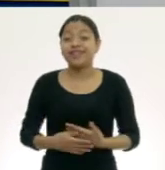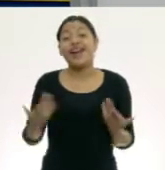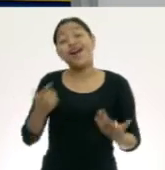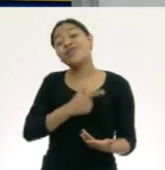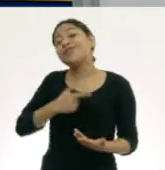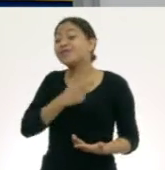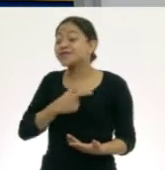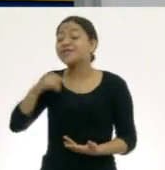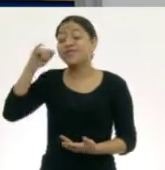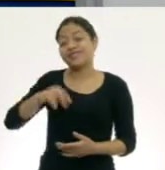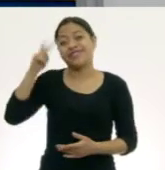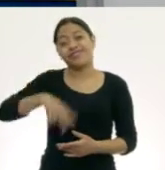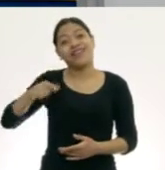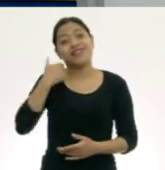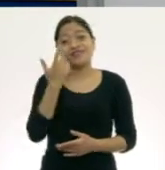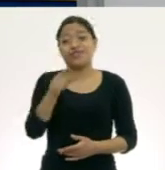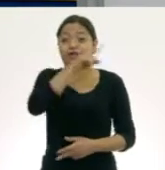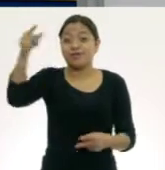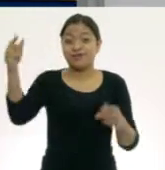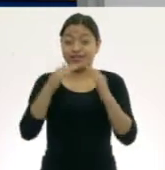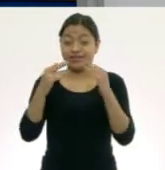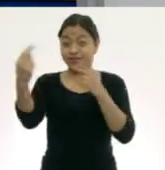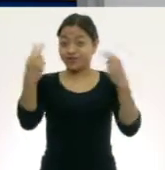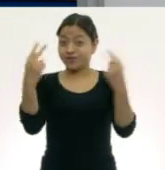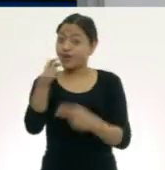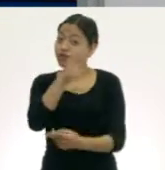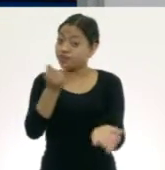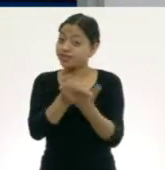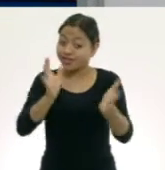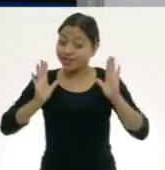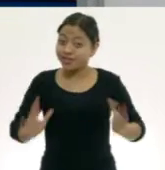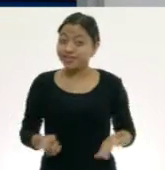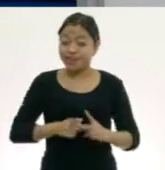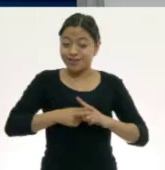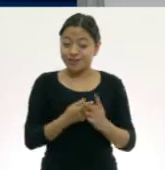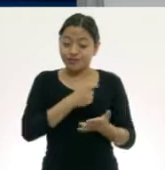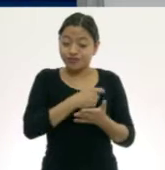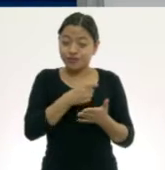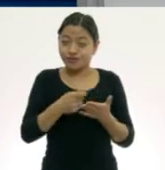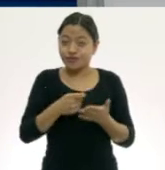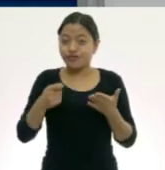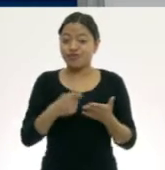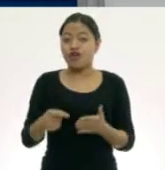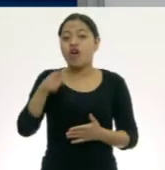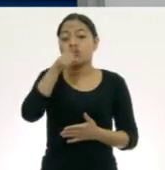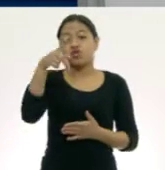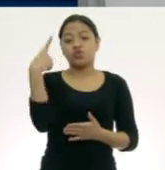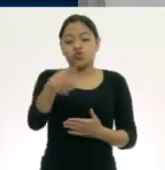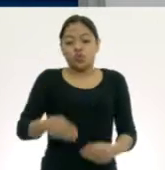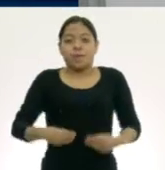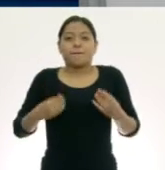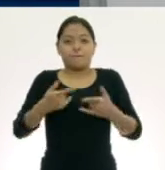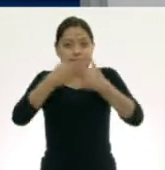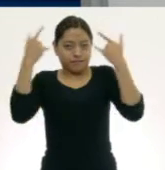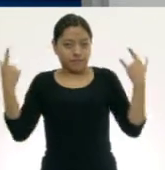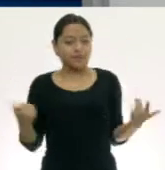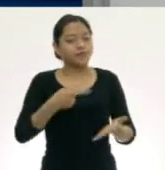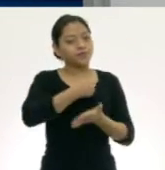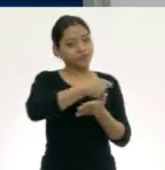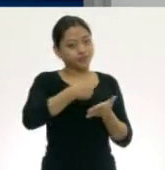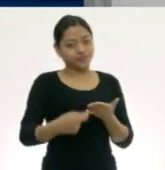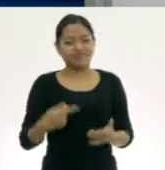yo también deseo que en casa ustedes hayan tomado esa decisión de comenzar a hacer su autobiografía. Precisamente